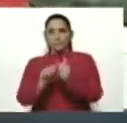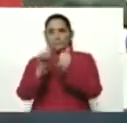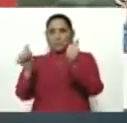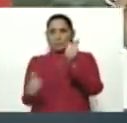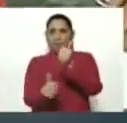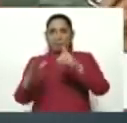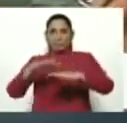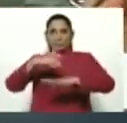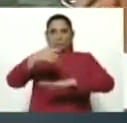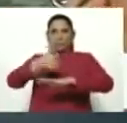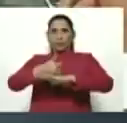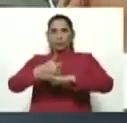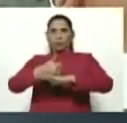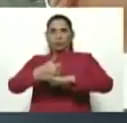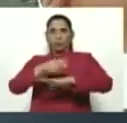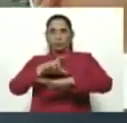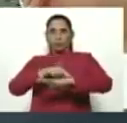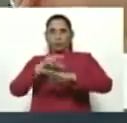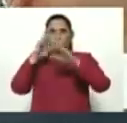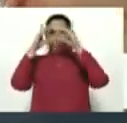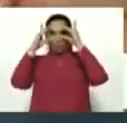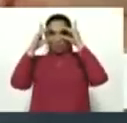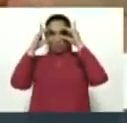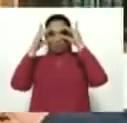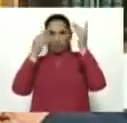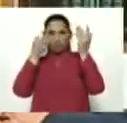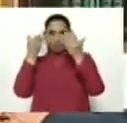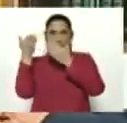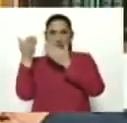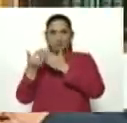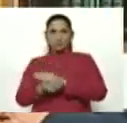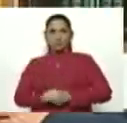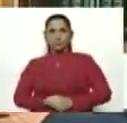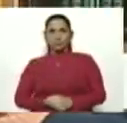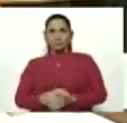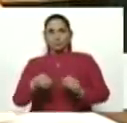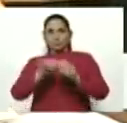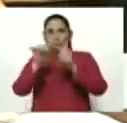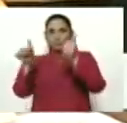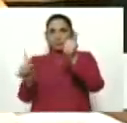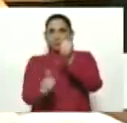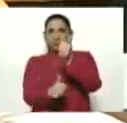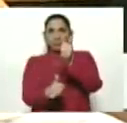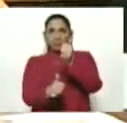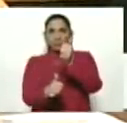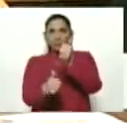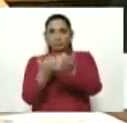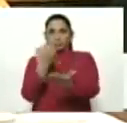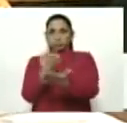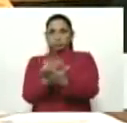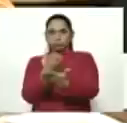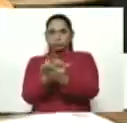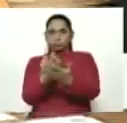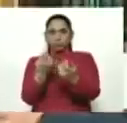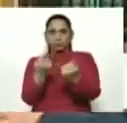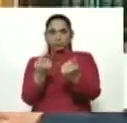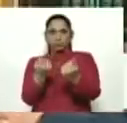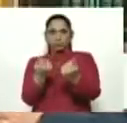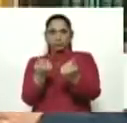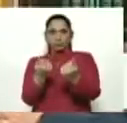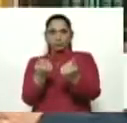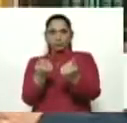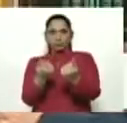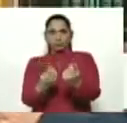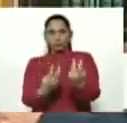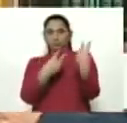ejecutiva, doctora Delcy Rodríguez Gómez. El vicepresidente de Economía tuvo un papel estelar